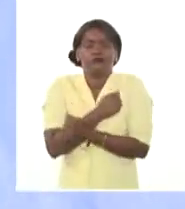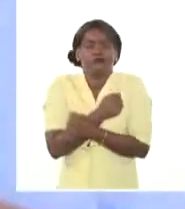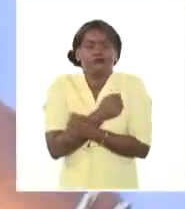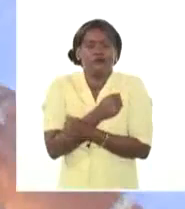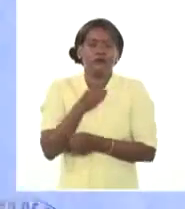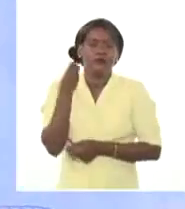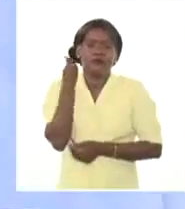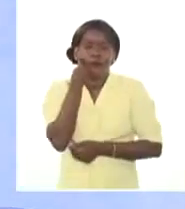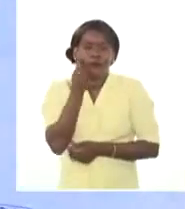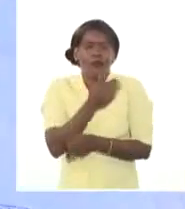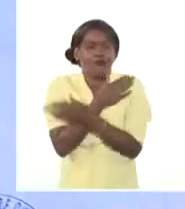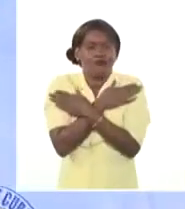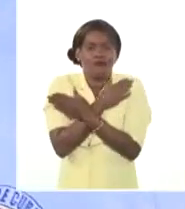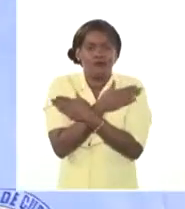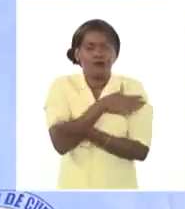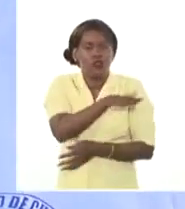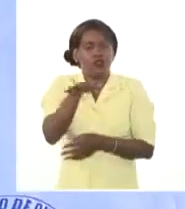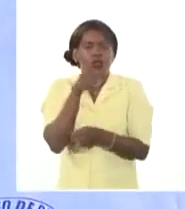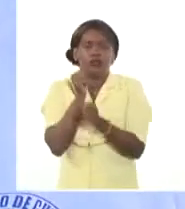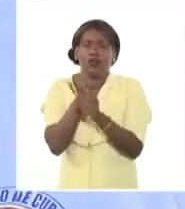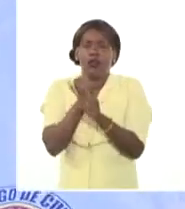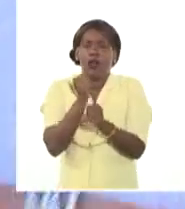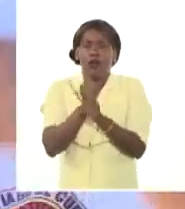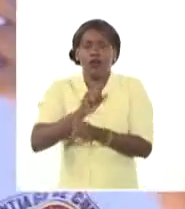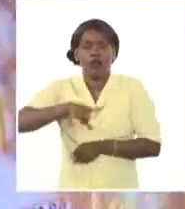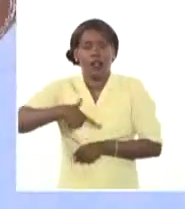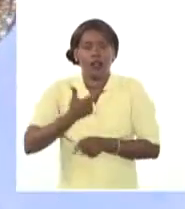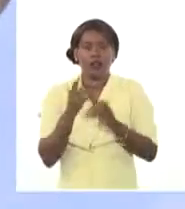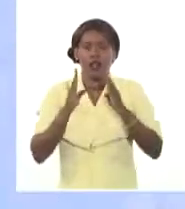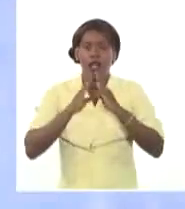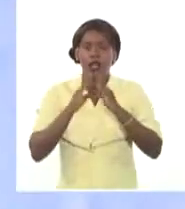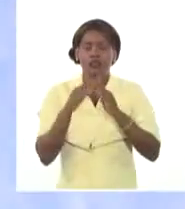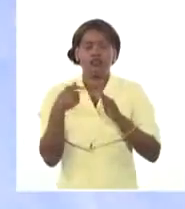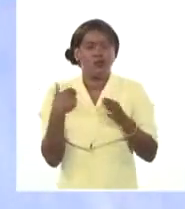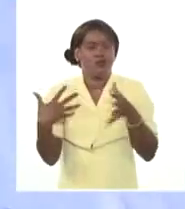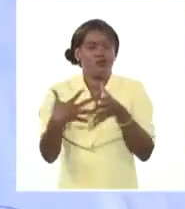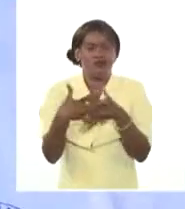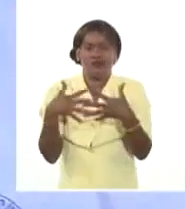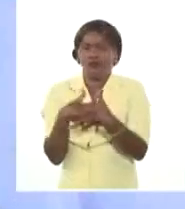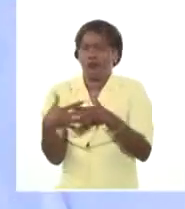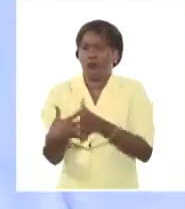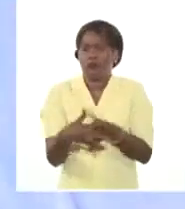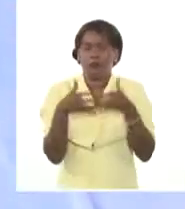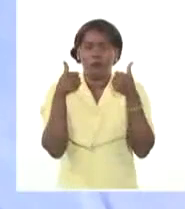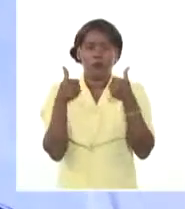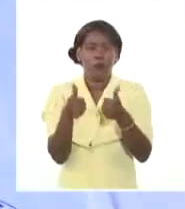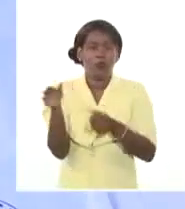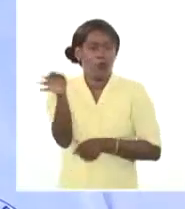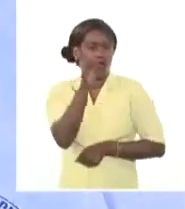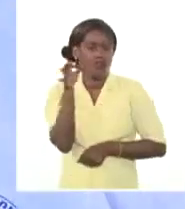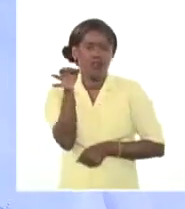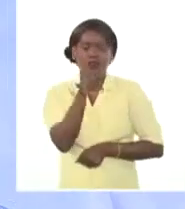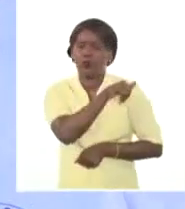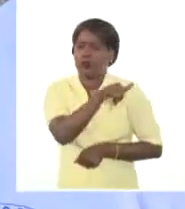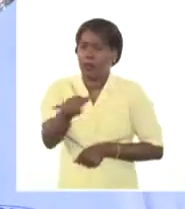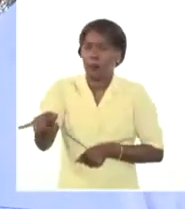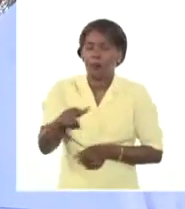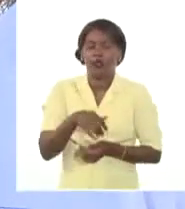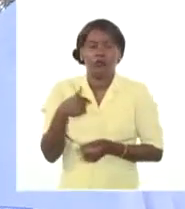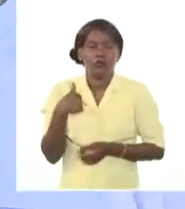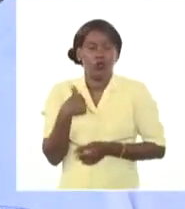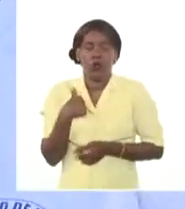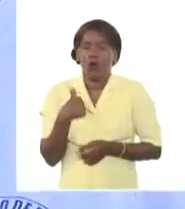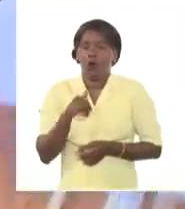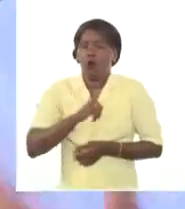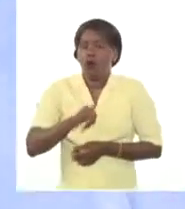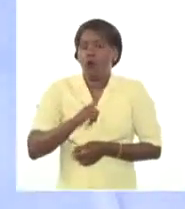con mis trabajadores de la Casa de la Cultura, con mis trabajadores del municipio de cultura de la provincia. Tengo una relación que,